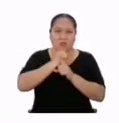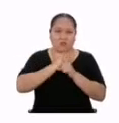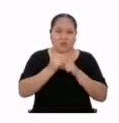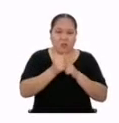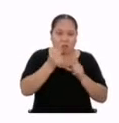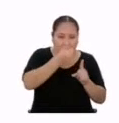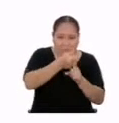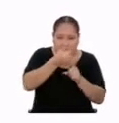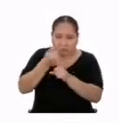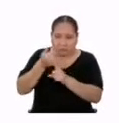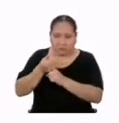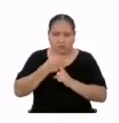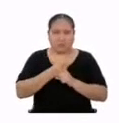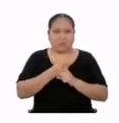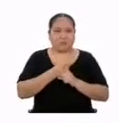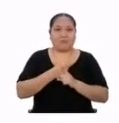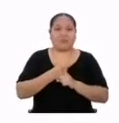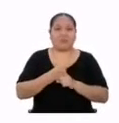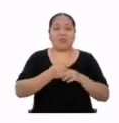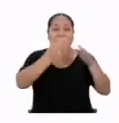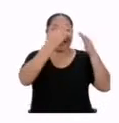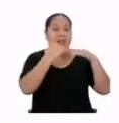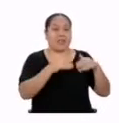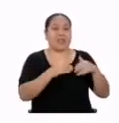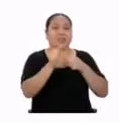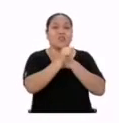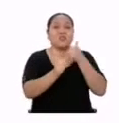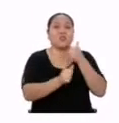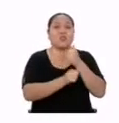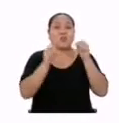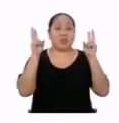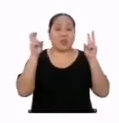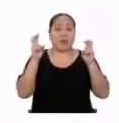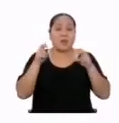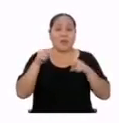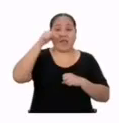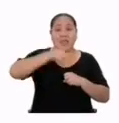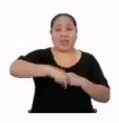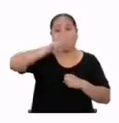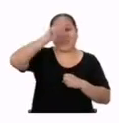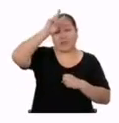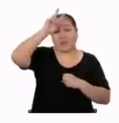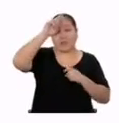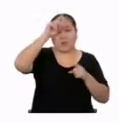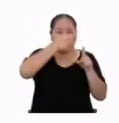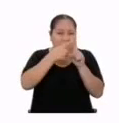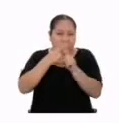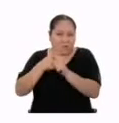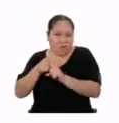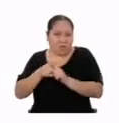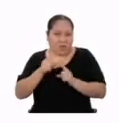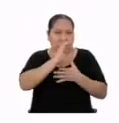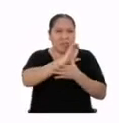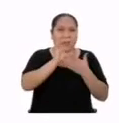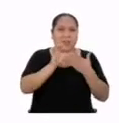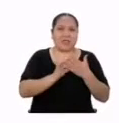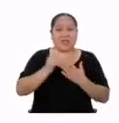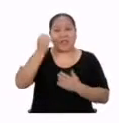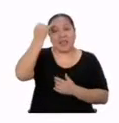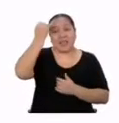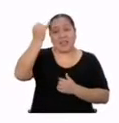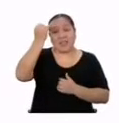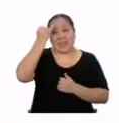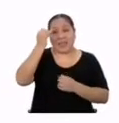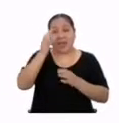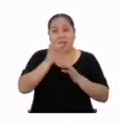que el subtema en este párrafo es la diversidad del Perú, y la idea principal es que somos un país muy